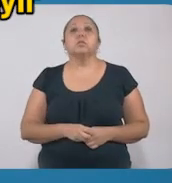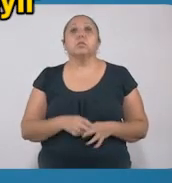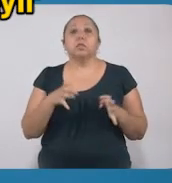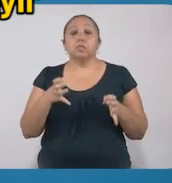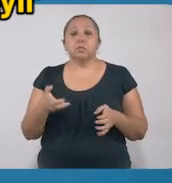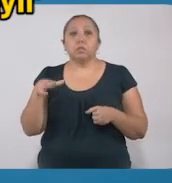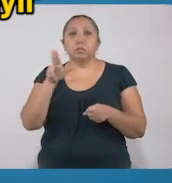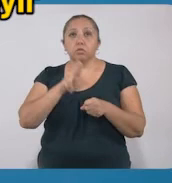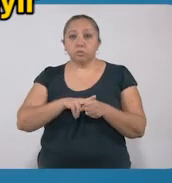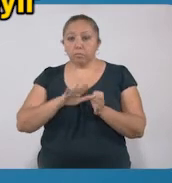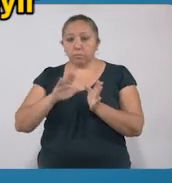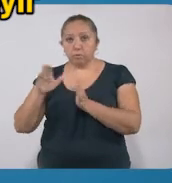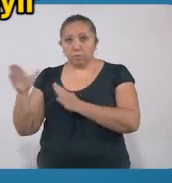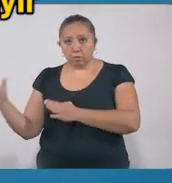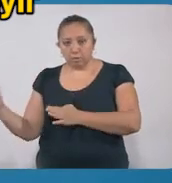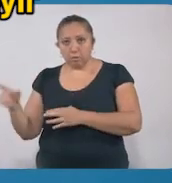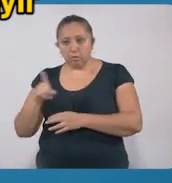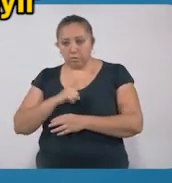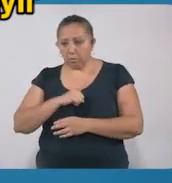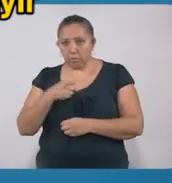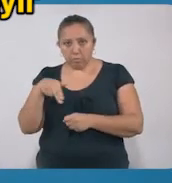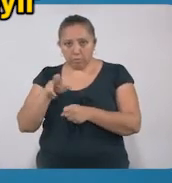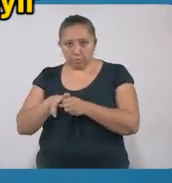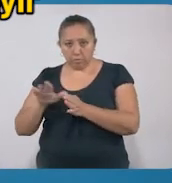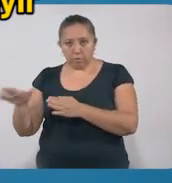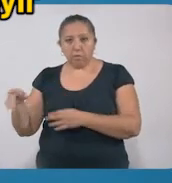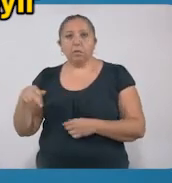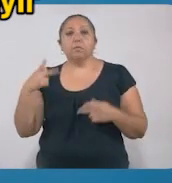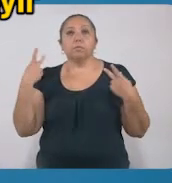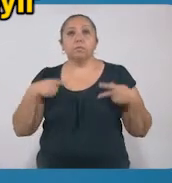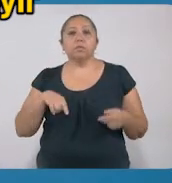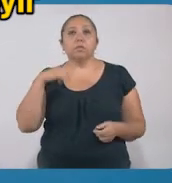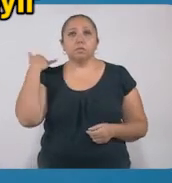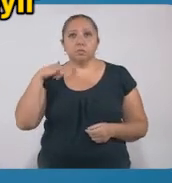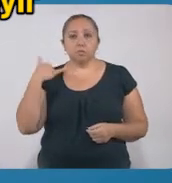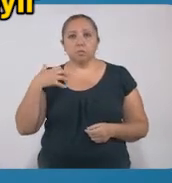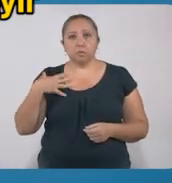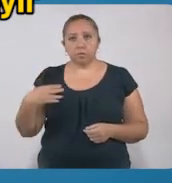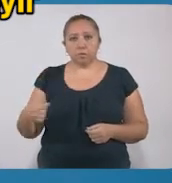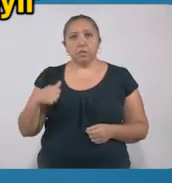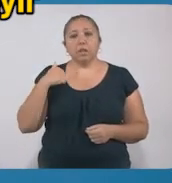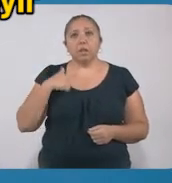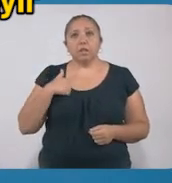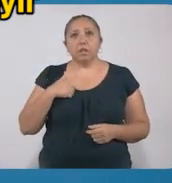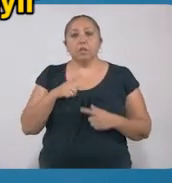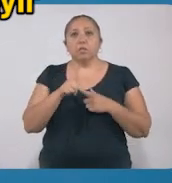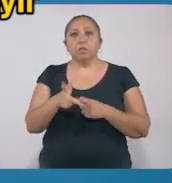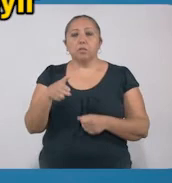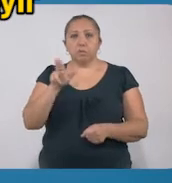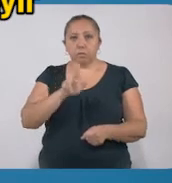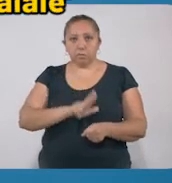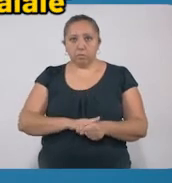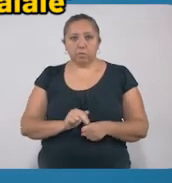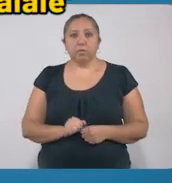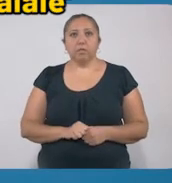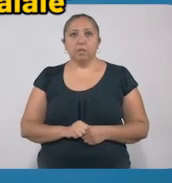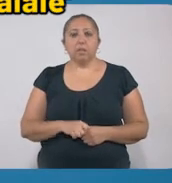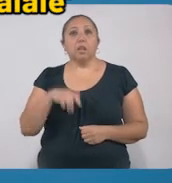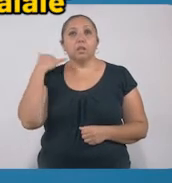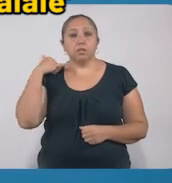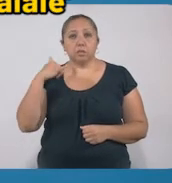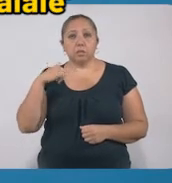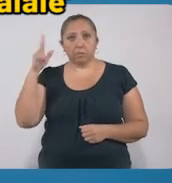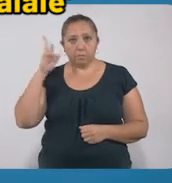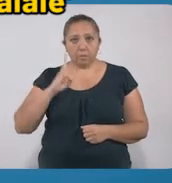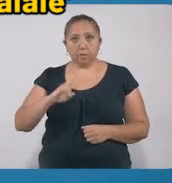están hospitalizados y en aislamiento total. La paciente yucateca contagiada y diagnosticada en Canadá continúa hospitalizada. La yucateca